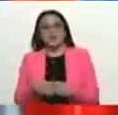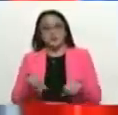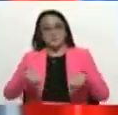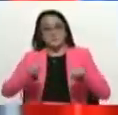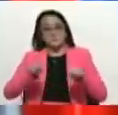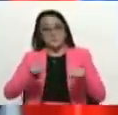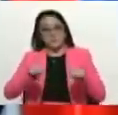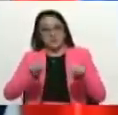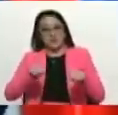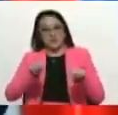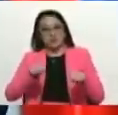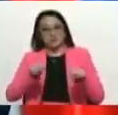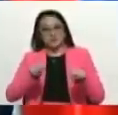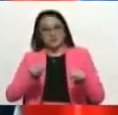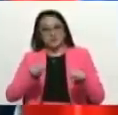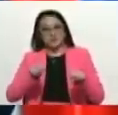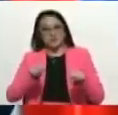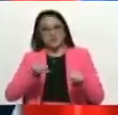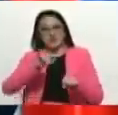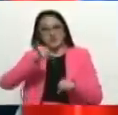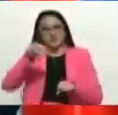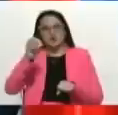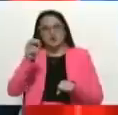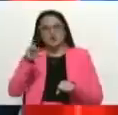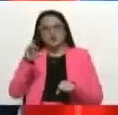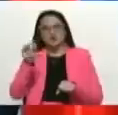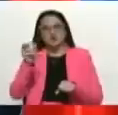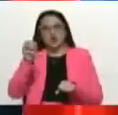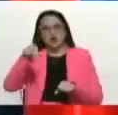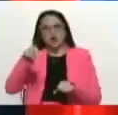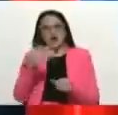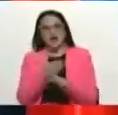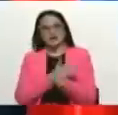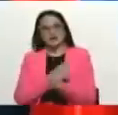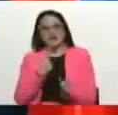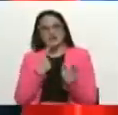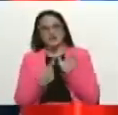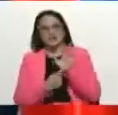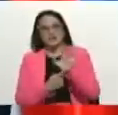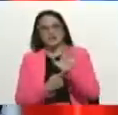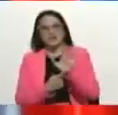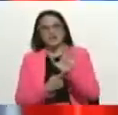era conducida por John Herrera, que ya le mostré a él